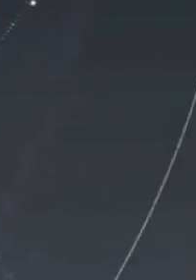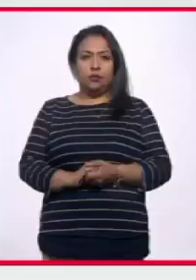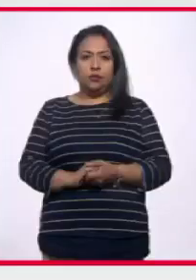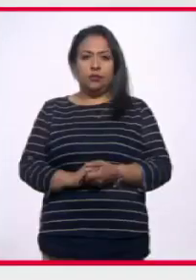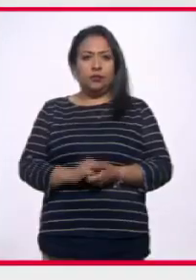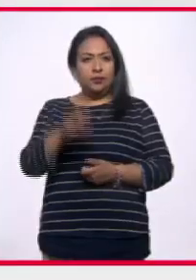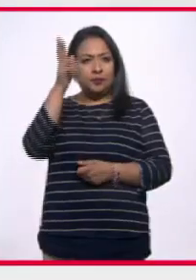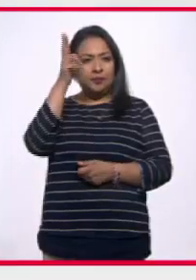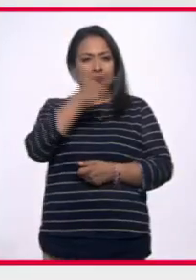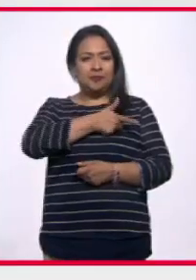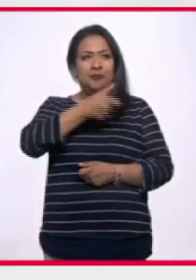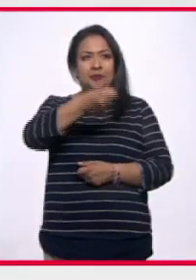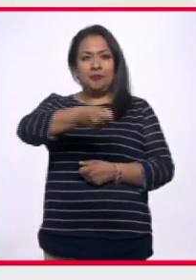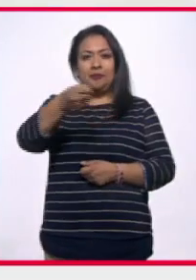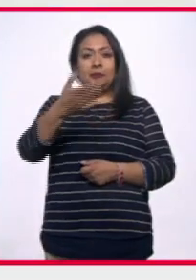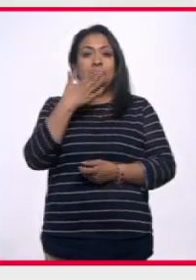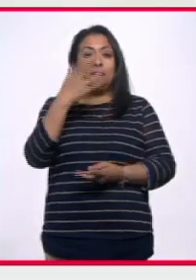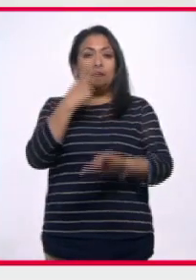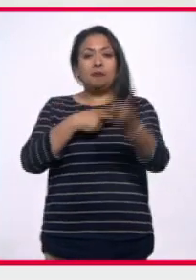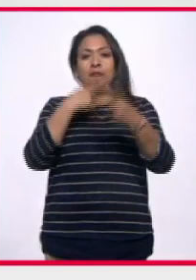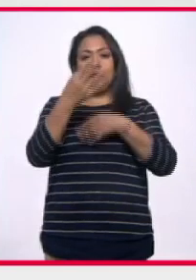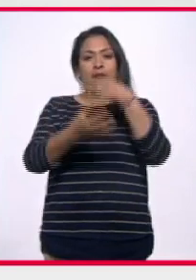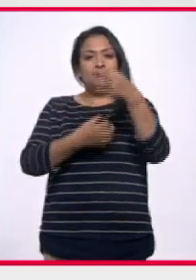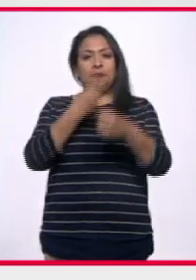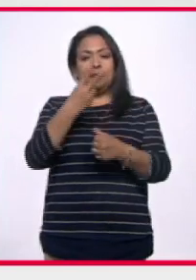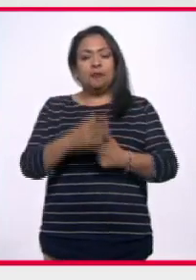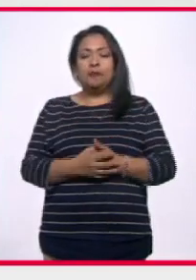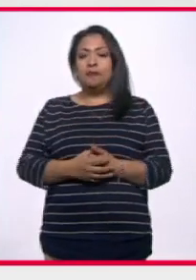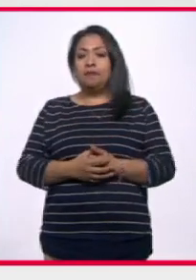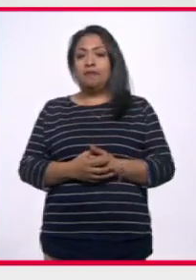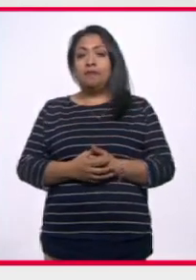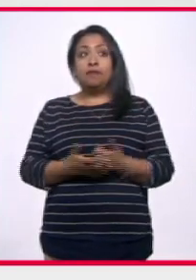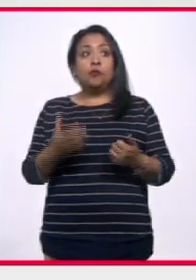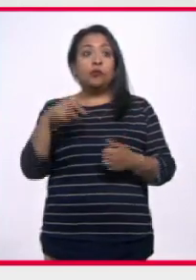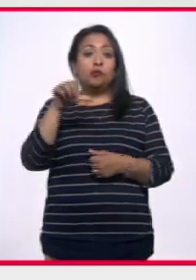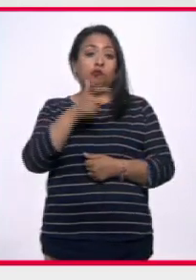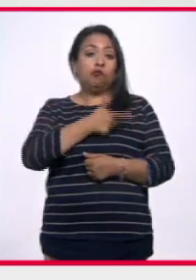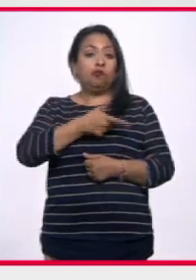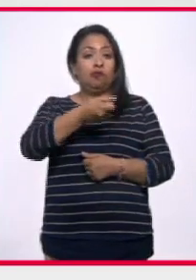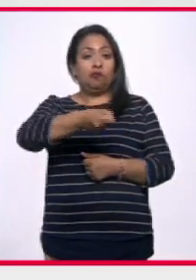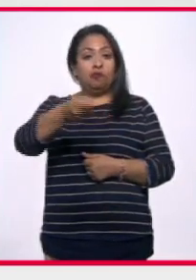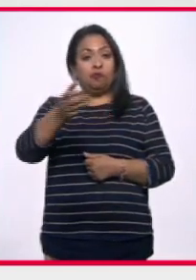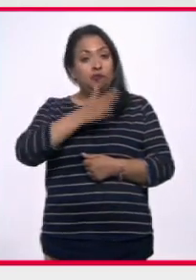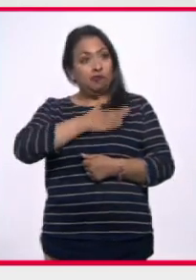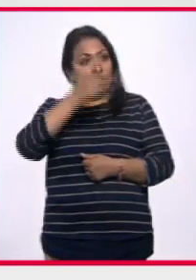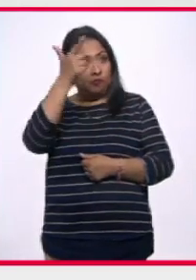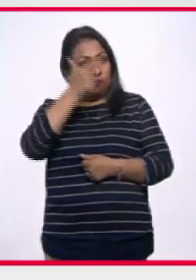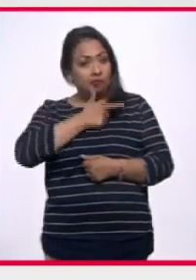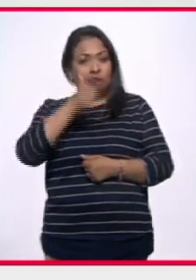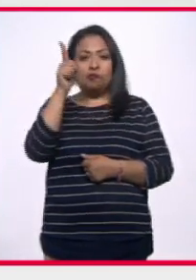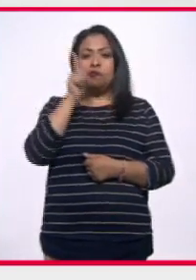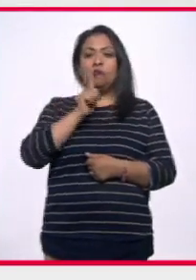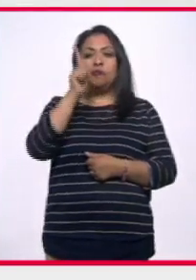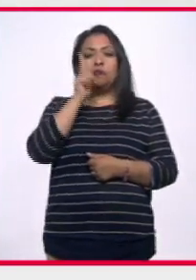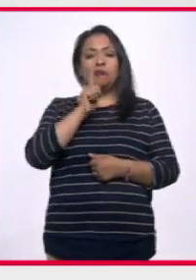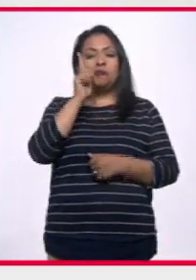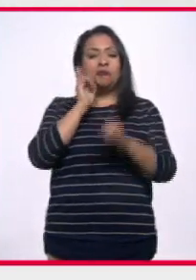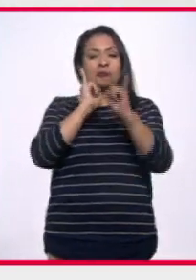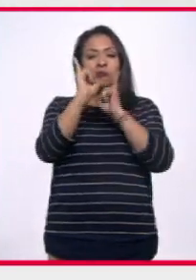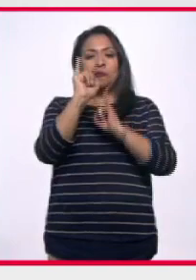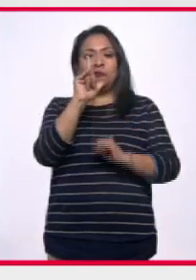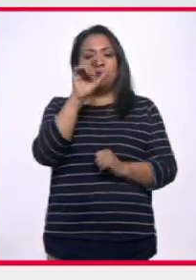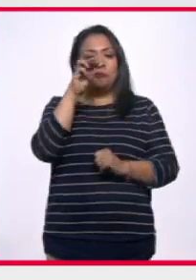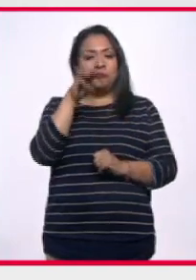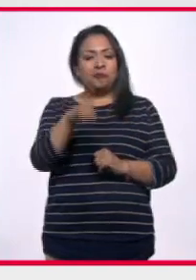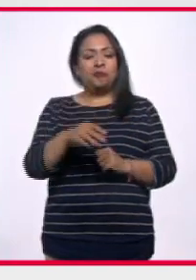qué tal qué gusto saludarlos bienvenidos a noticias 22 es un placer saludarlos muy buenas noches también a laura regis en la